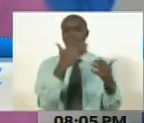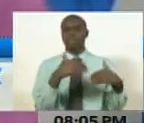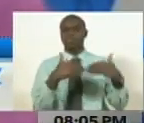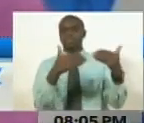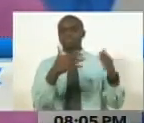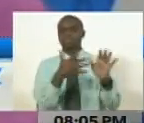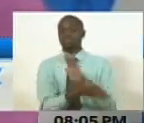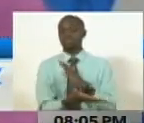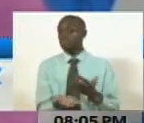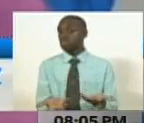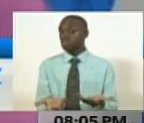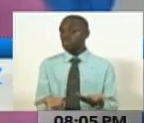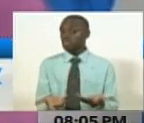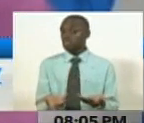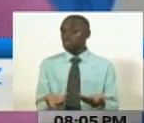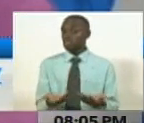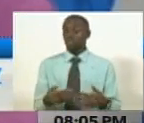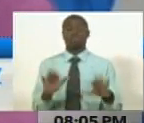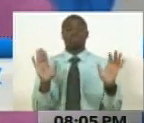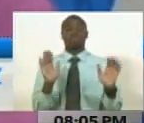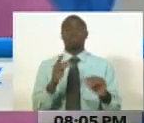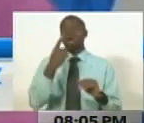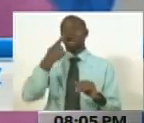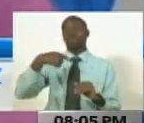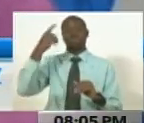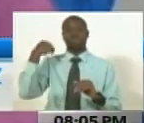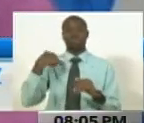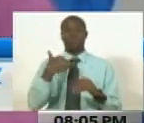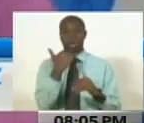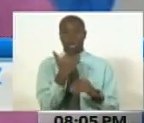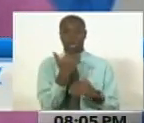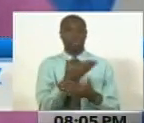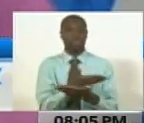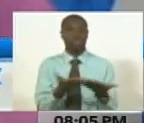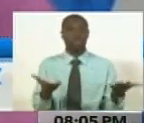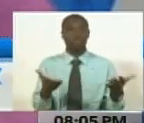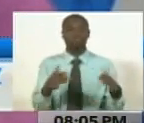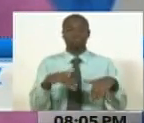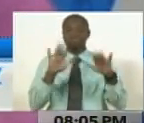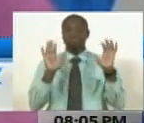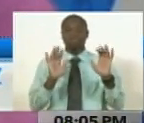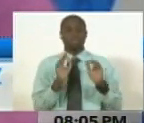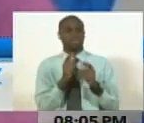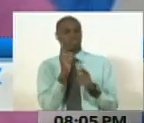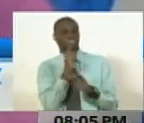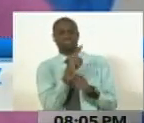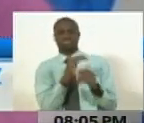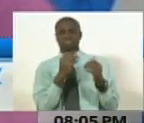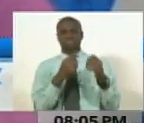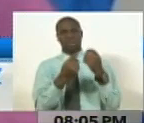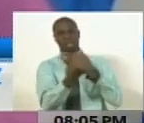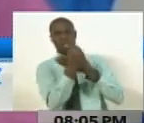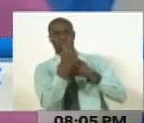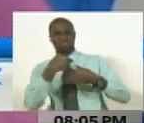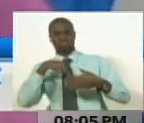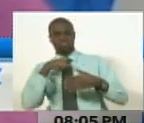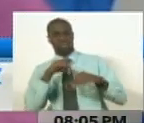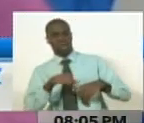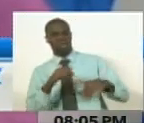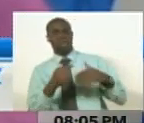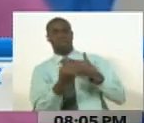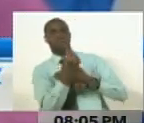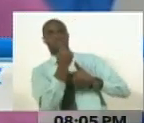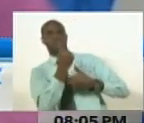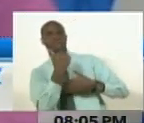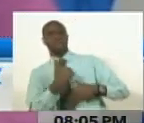tipo. Ayer realmente nosotros, vulgaridad, nuestra región, para la